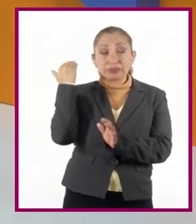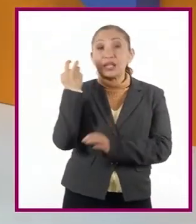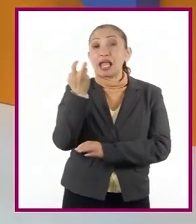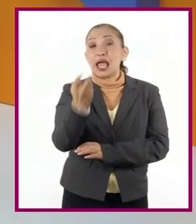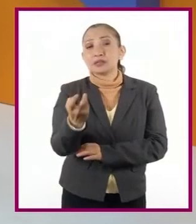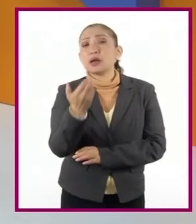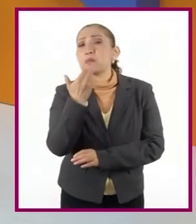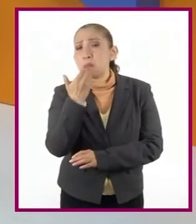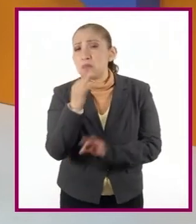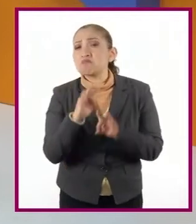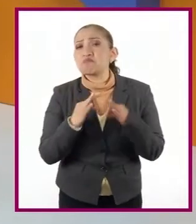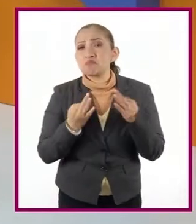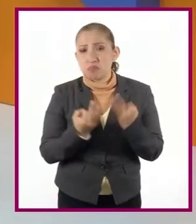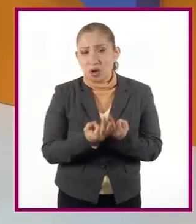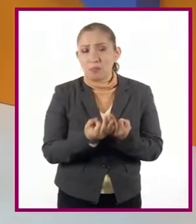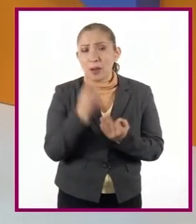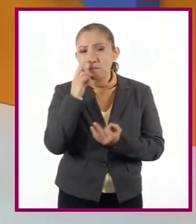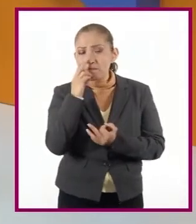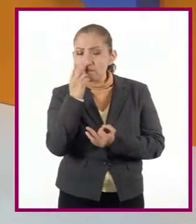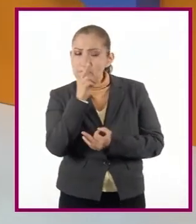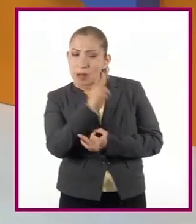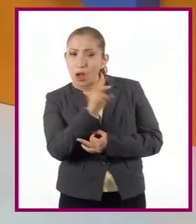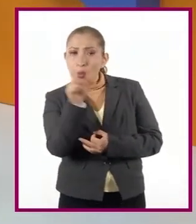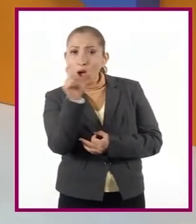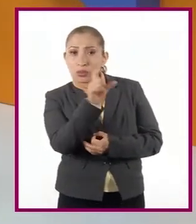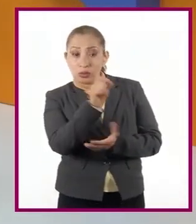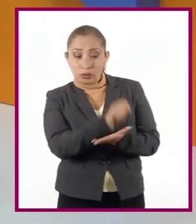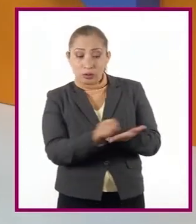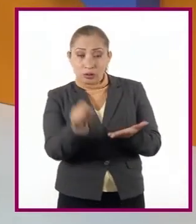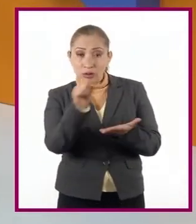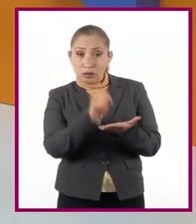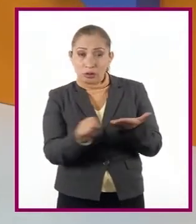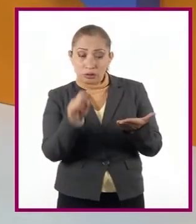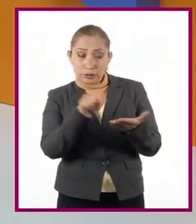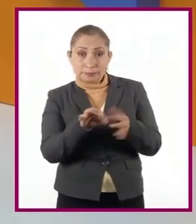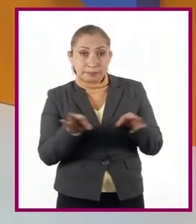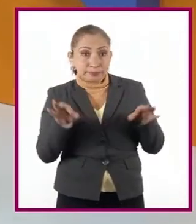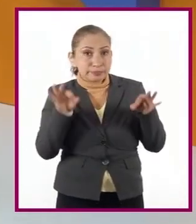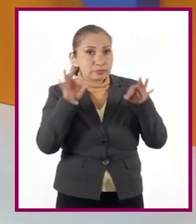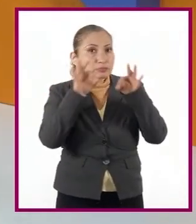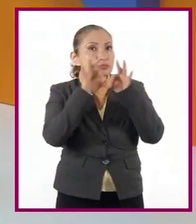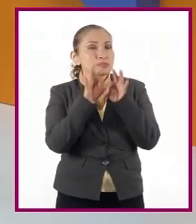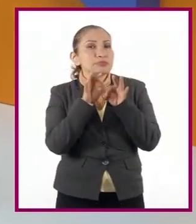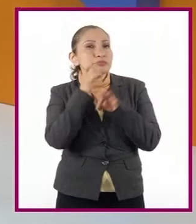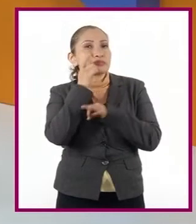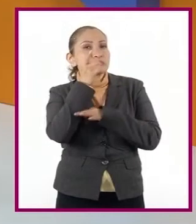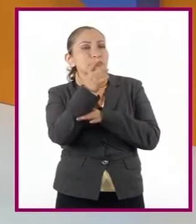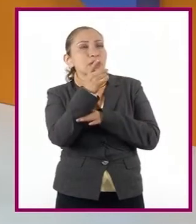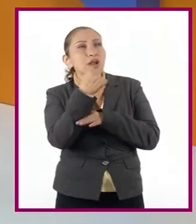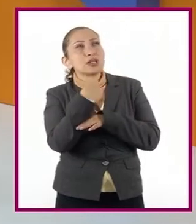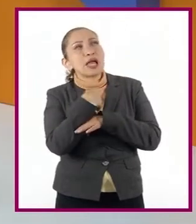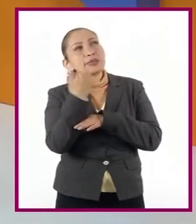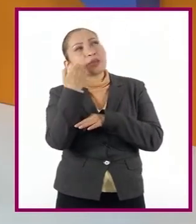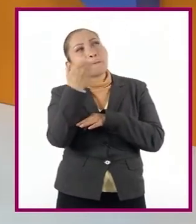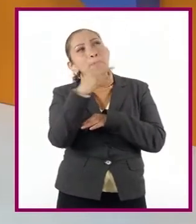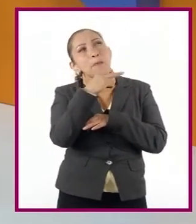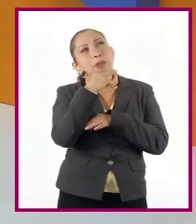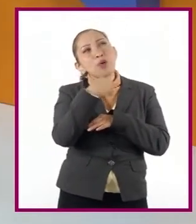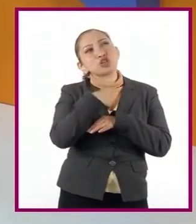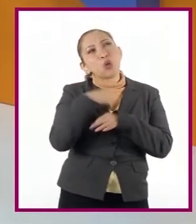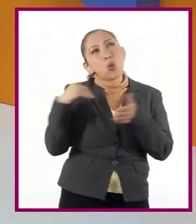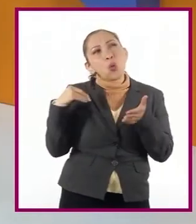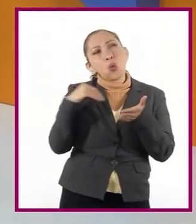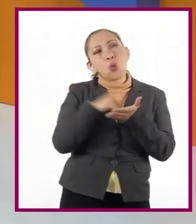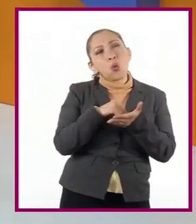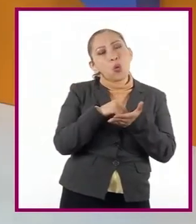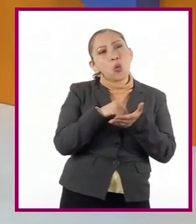una buena manera de verlo. Cuando escribimos, es importante decidir qué tiempo verbal nos